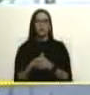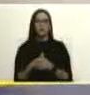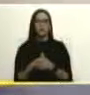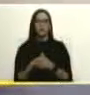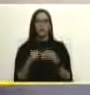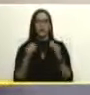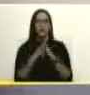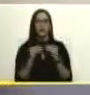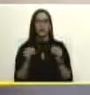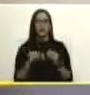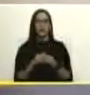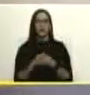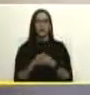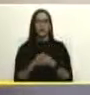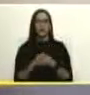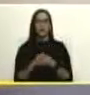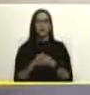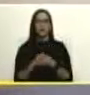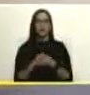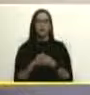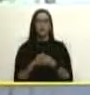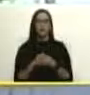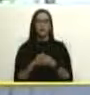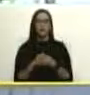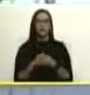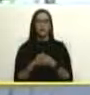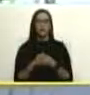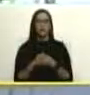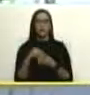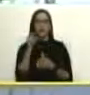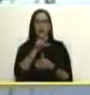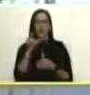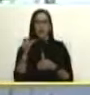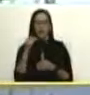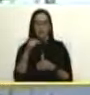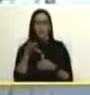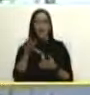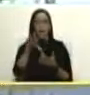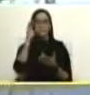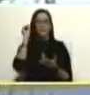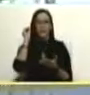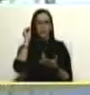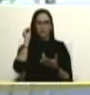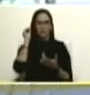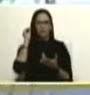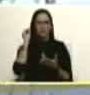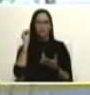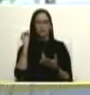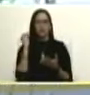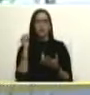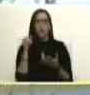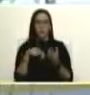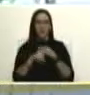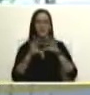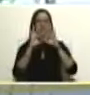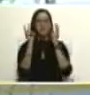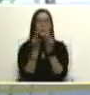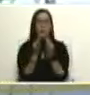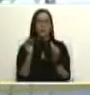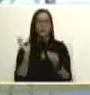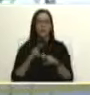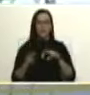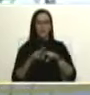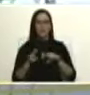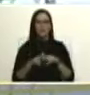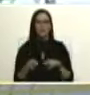Preparado para todo. Ahora, y que para le que a la decir... gente, fíjate, para que la gente aprenda, vayan en familia, sí, llévense sí, a los niños, a sí,